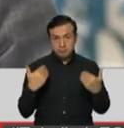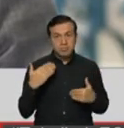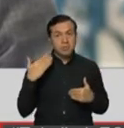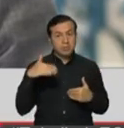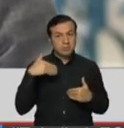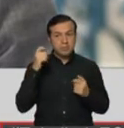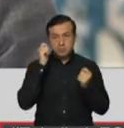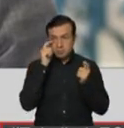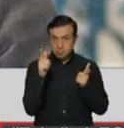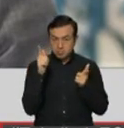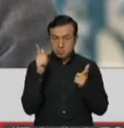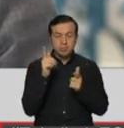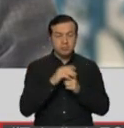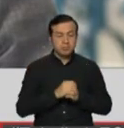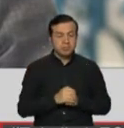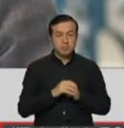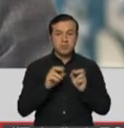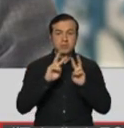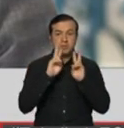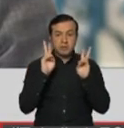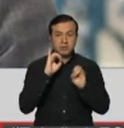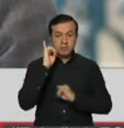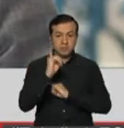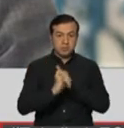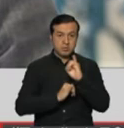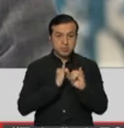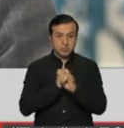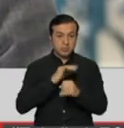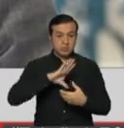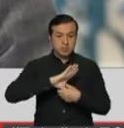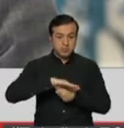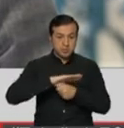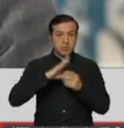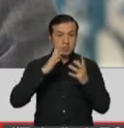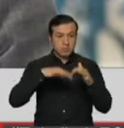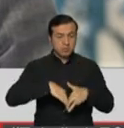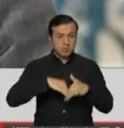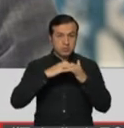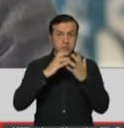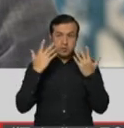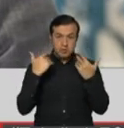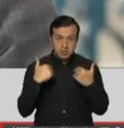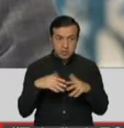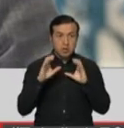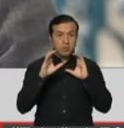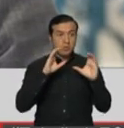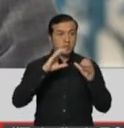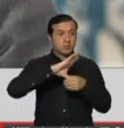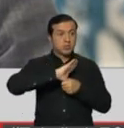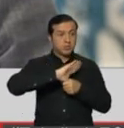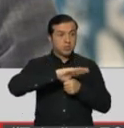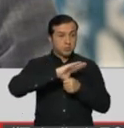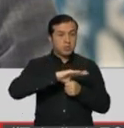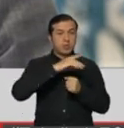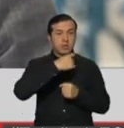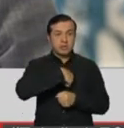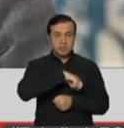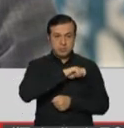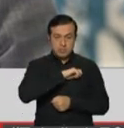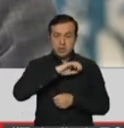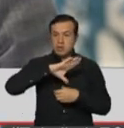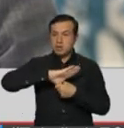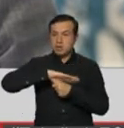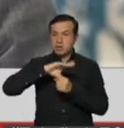muy atentos al respecto. En el ámbito externo, la Cancillería sigue activada, yo he conversado con la Canciller de España,